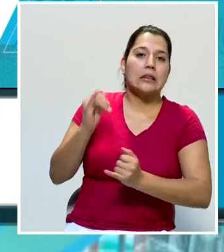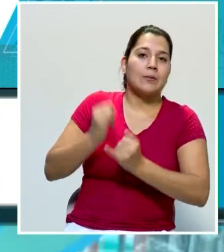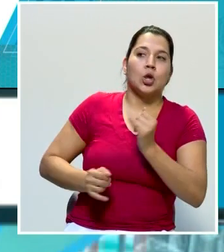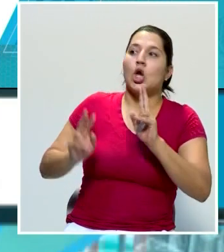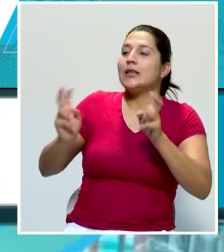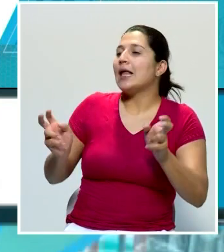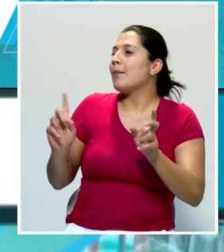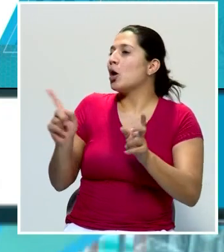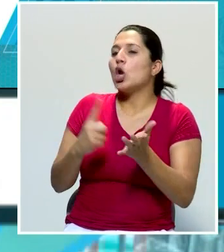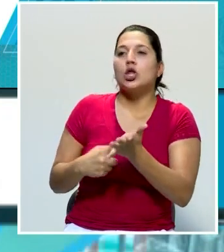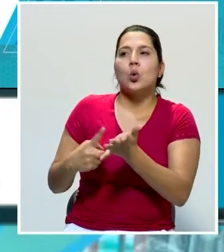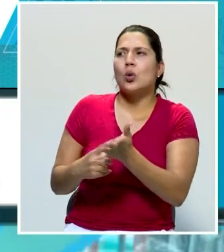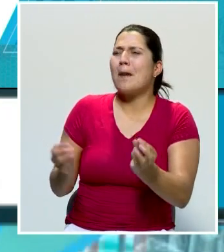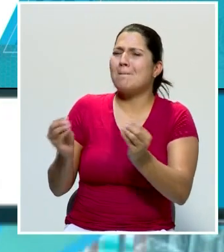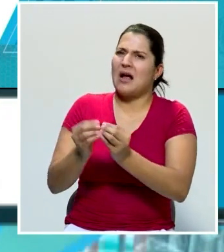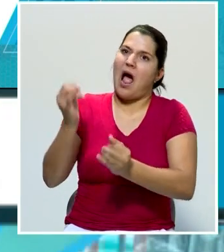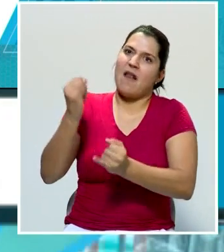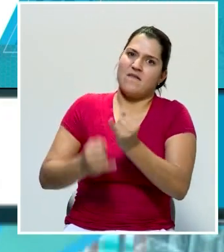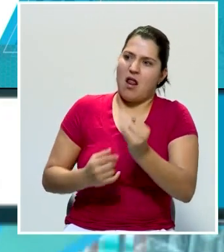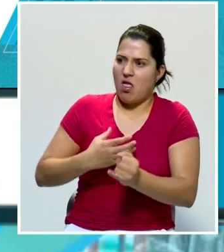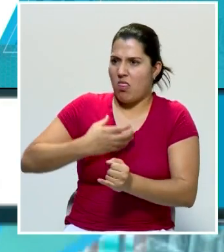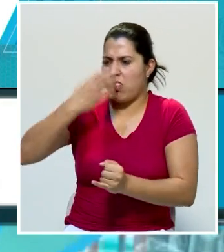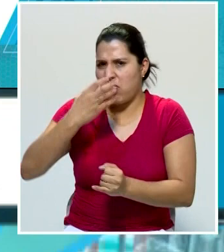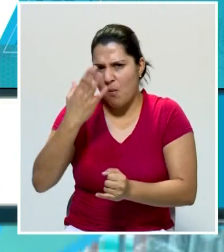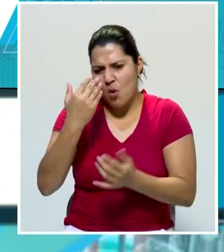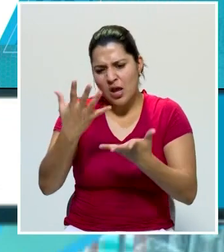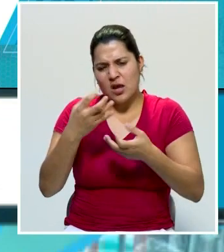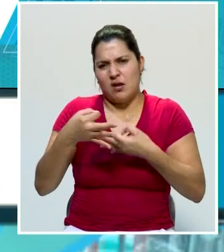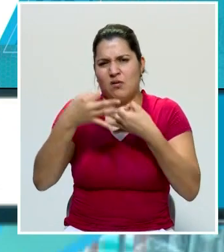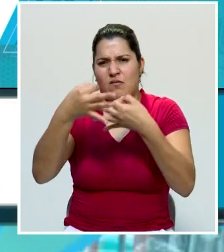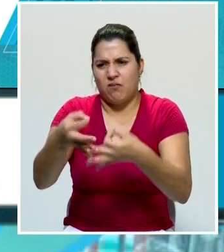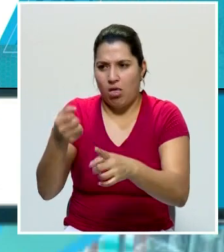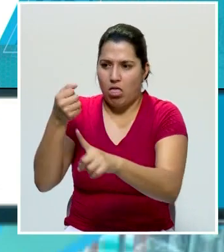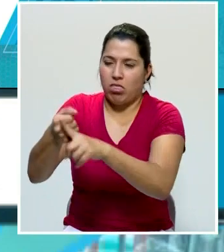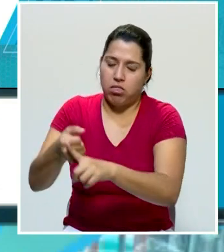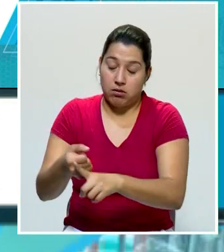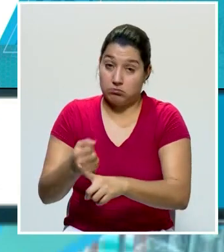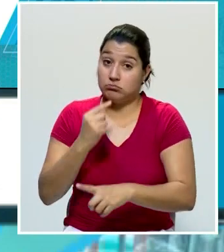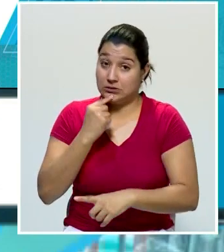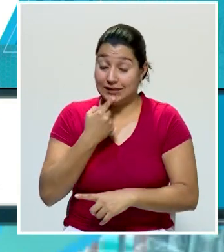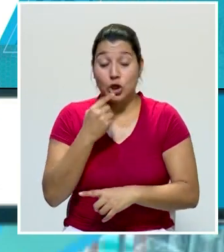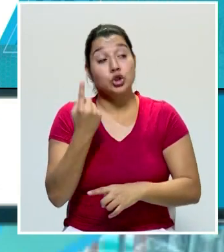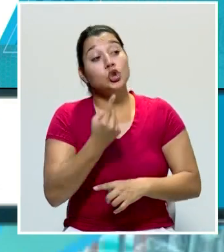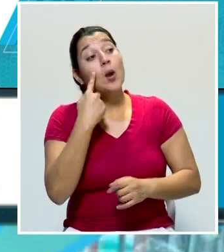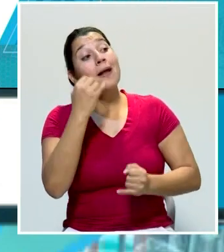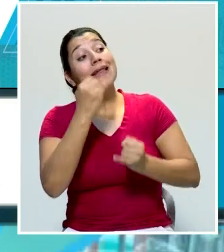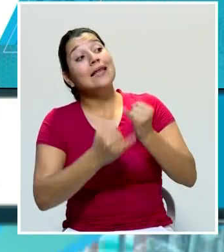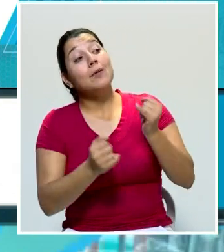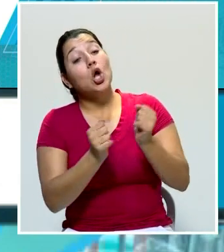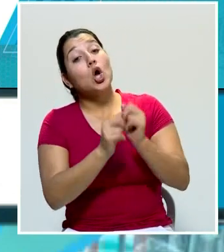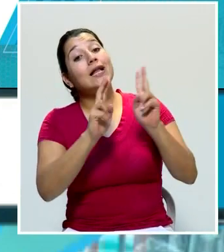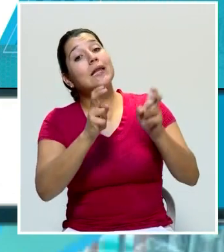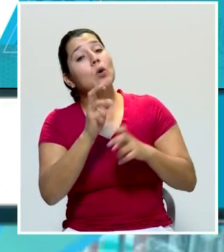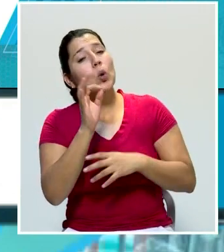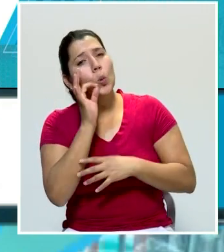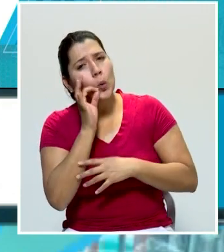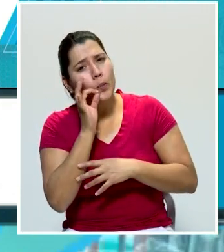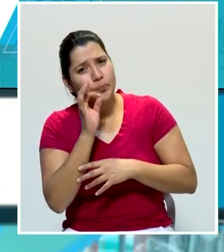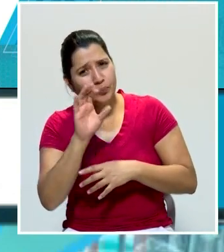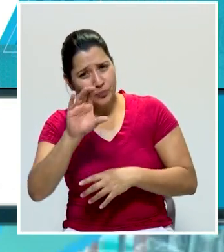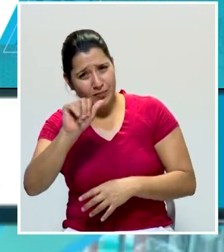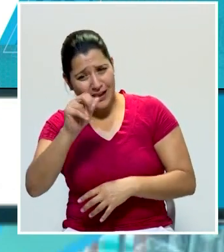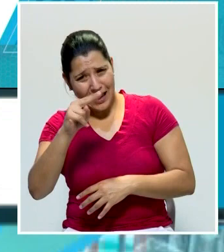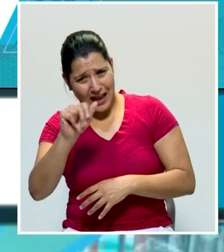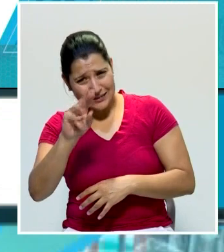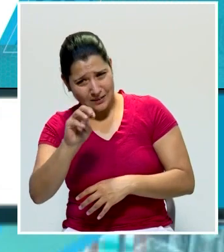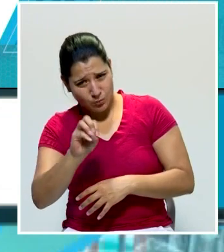día con una agresión de un diputado a un asesor. Es que es muy grave. Así es. Nada más para cerrar con el tema del cáñamo. ¿Cuál es el estado